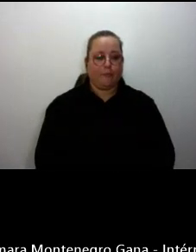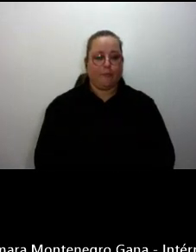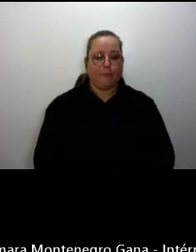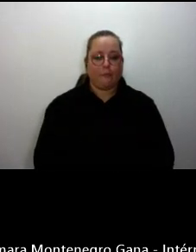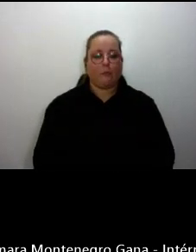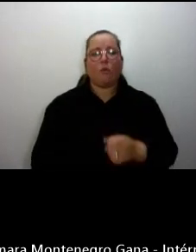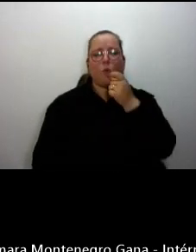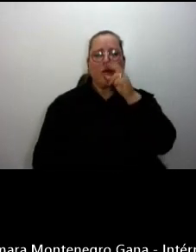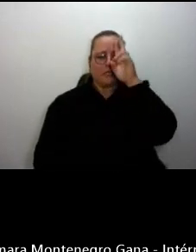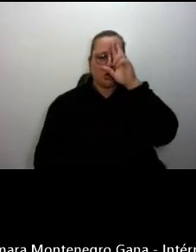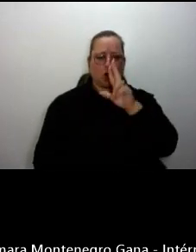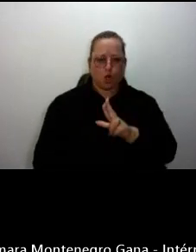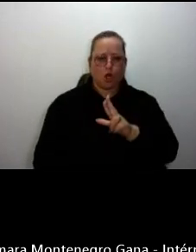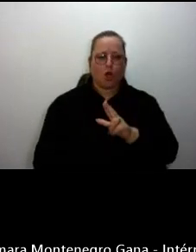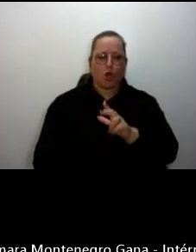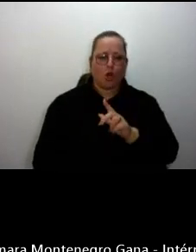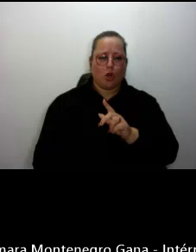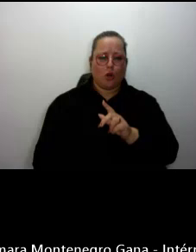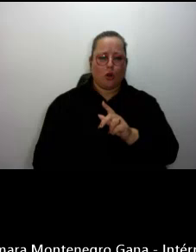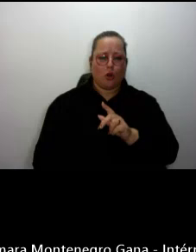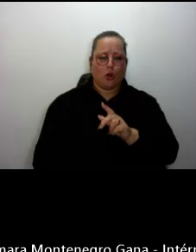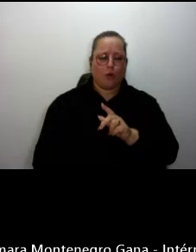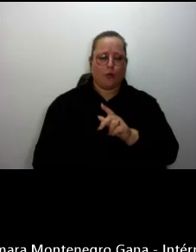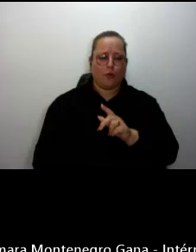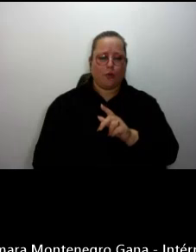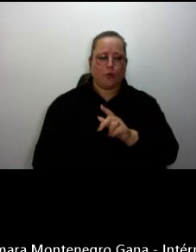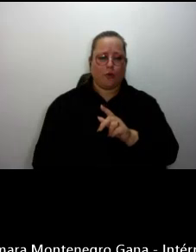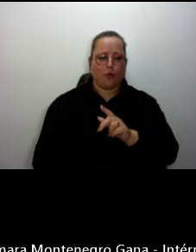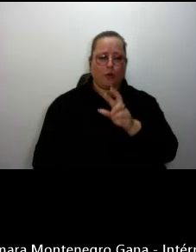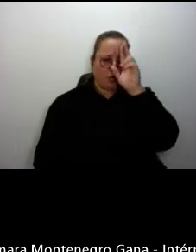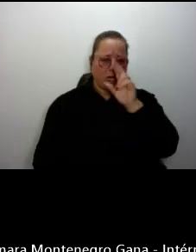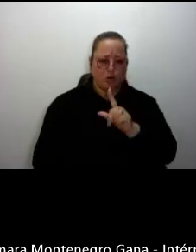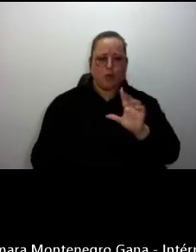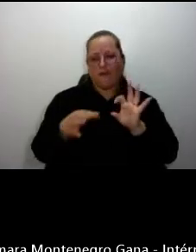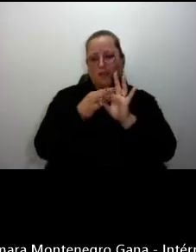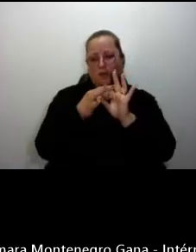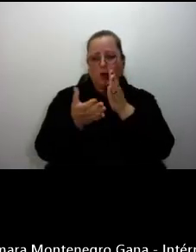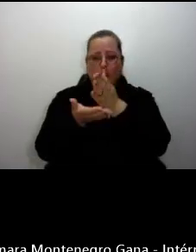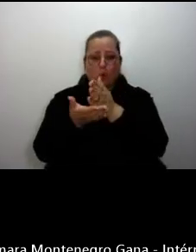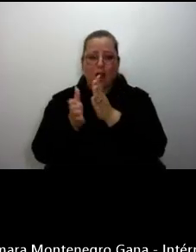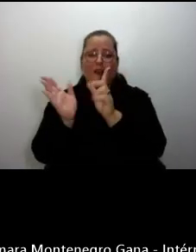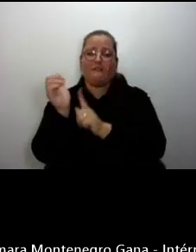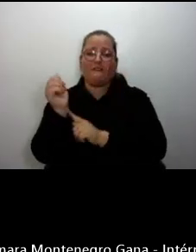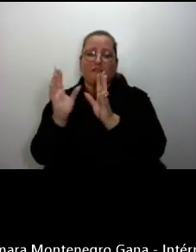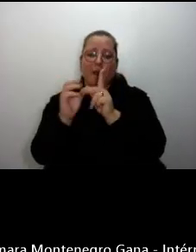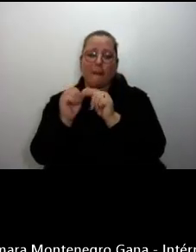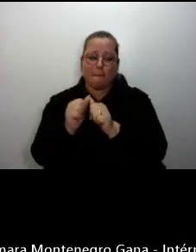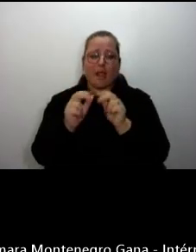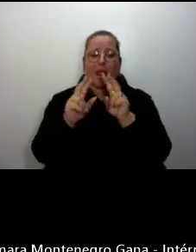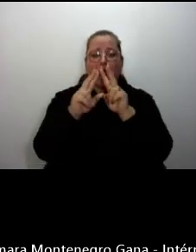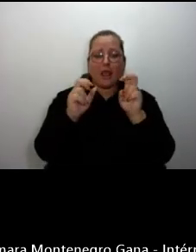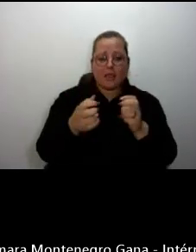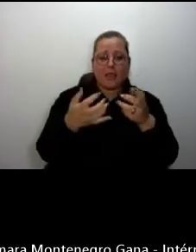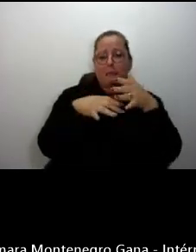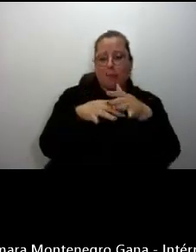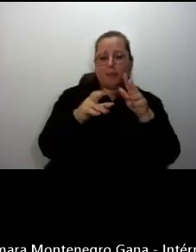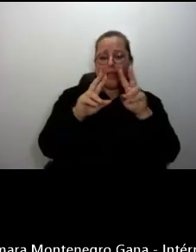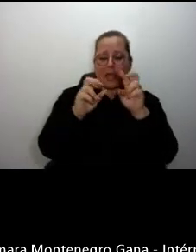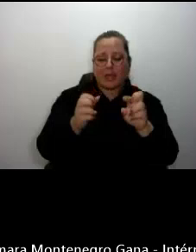¿Cuál es el rol, eh, cuál es el rol del vínculo entre la escuela y la familia en la implementación de los